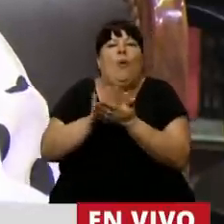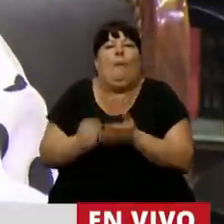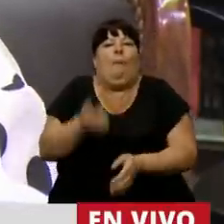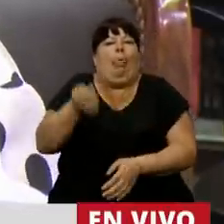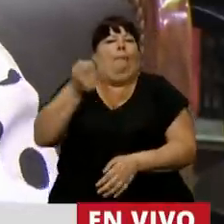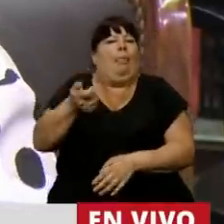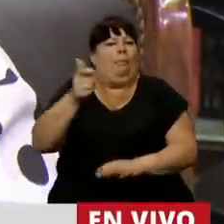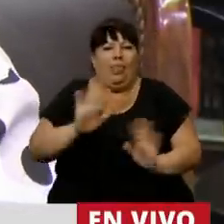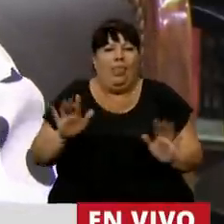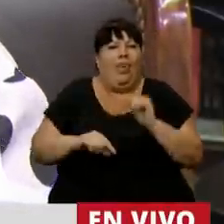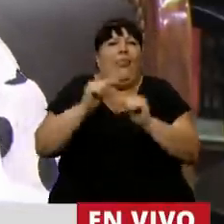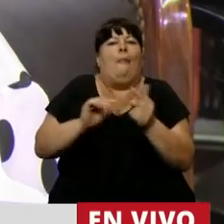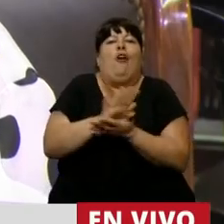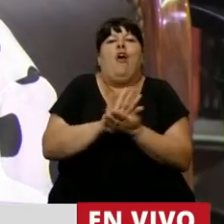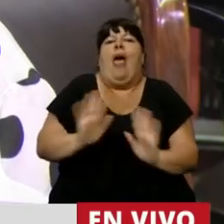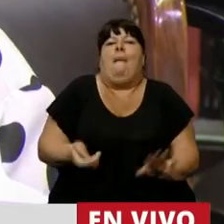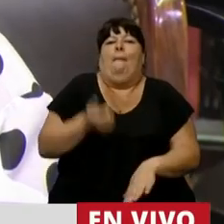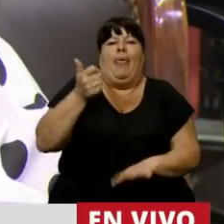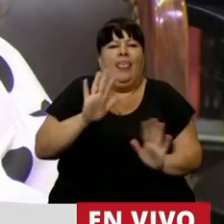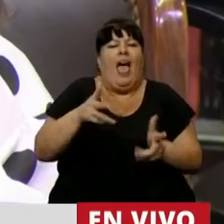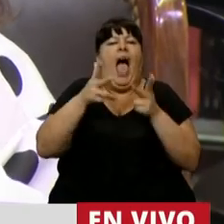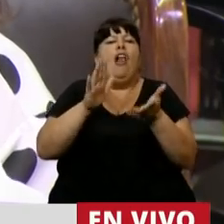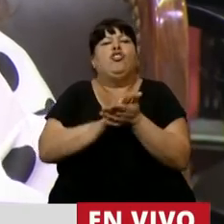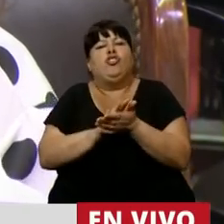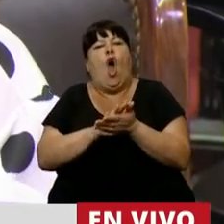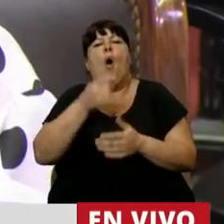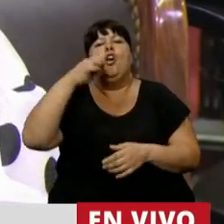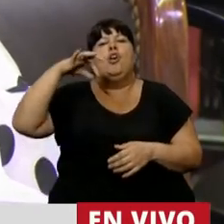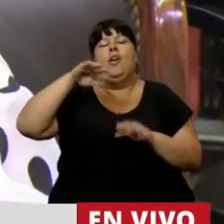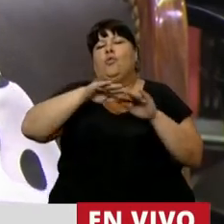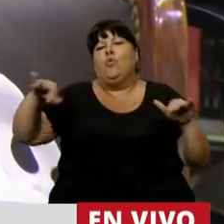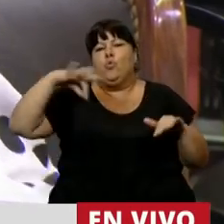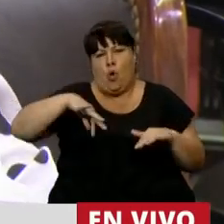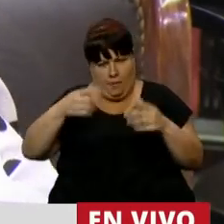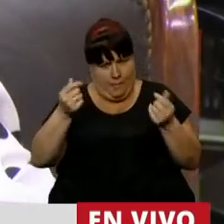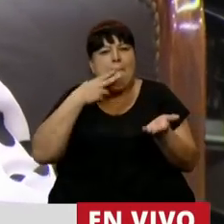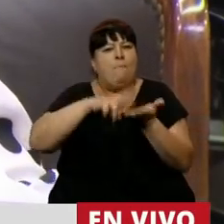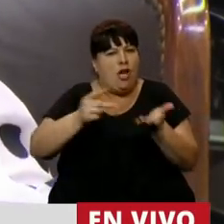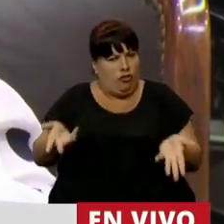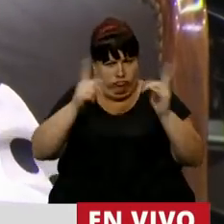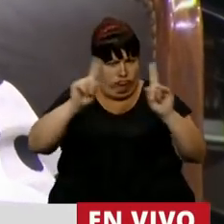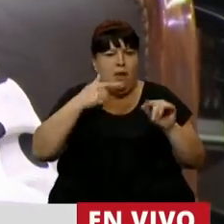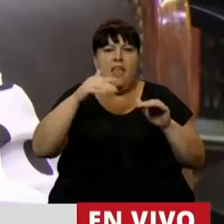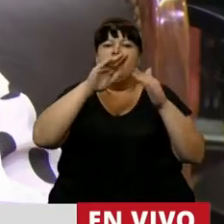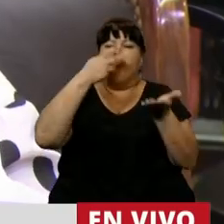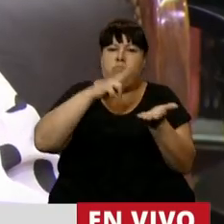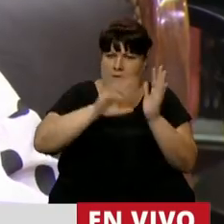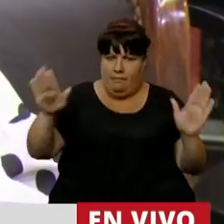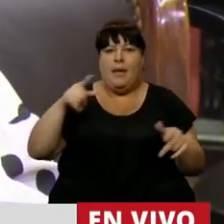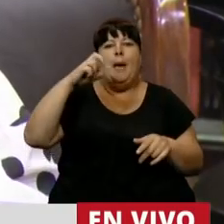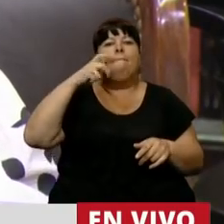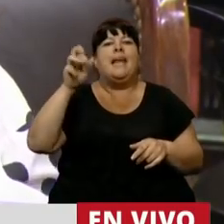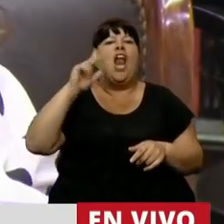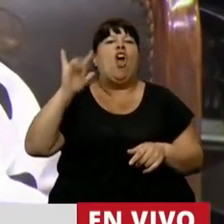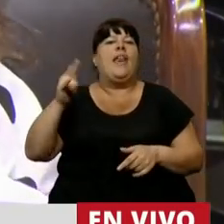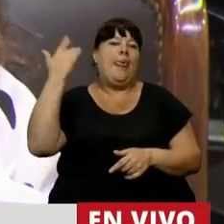presidente. Parche tras parche. Hablan de que se les congelan las tarifas. Perfecto. Las tarifas se le congelan a Pilar Rodríguez